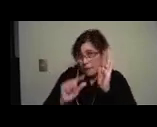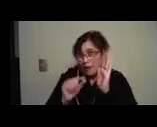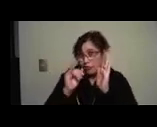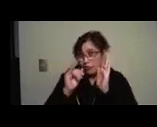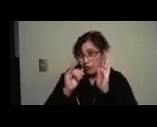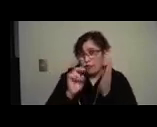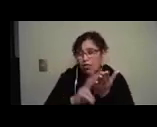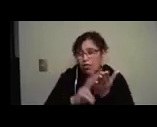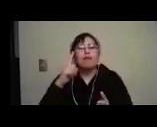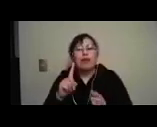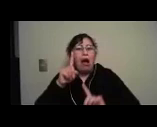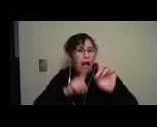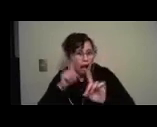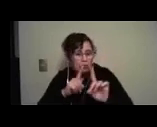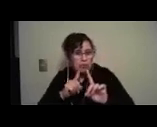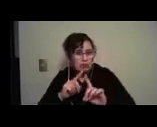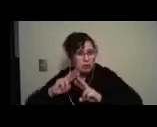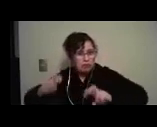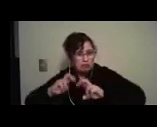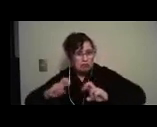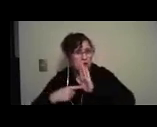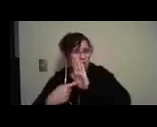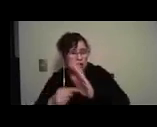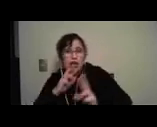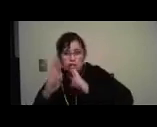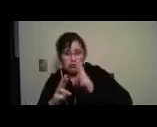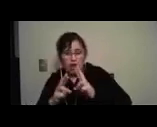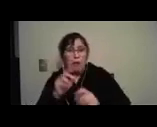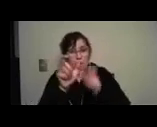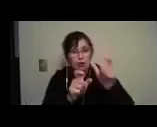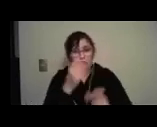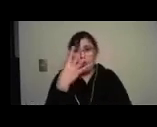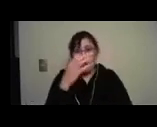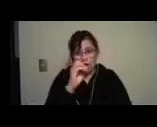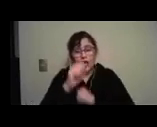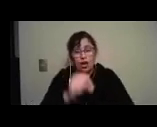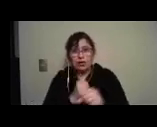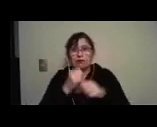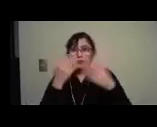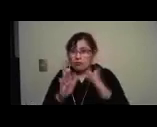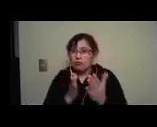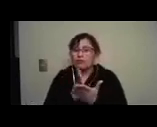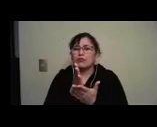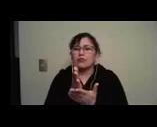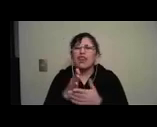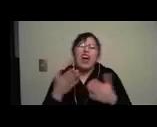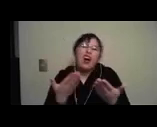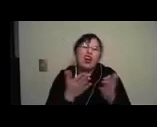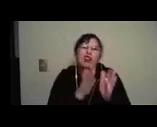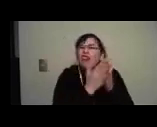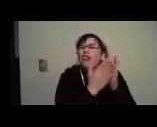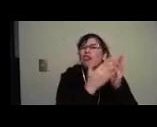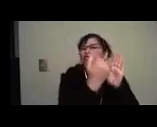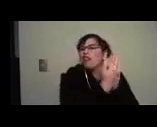hay casos descritos también, ¿ya? Ahora, en general la literatura dice que sobre los